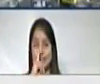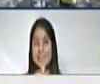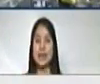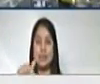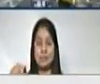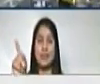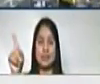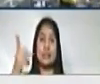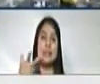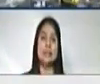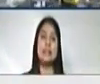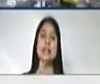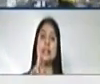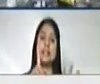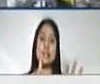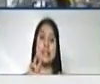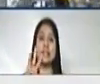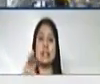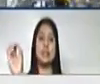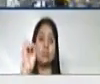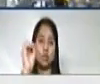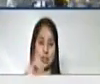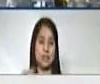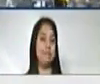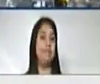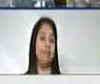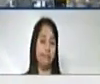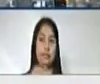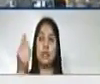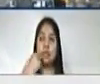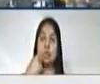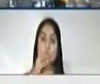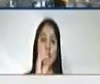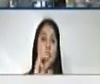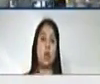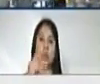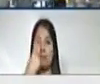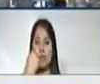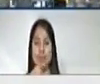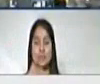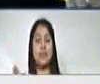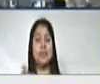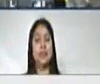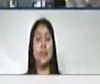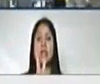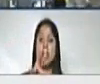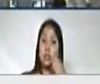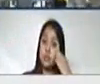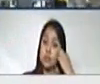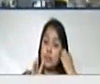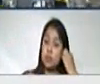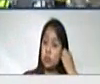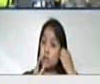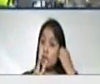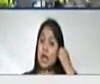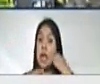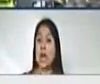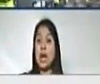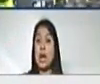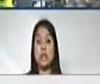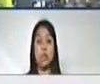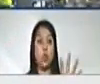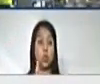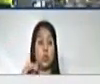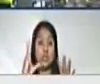ese país. Nosotros, de alguna manera, pues el proceso, como le indicaba, ha sido lento, como en la mayoría de países, pero se trata de tener mucha